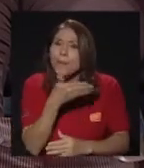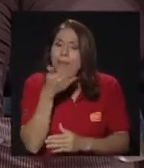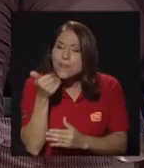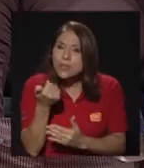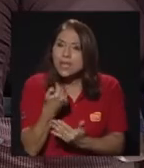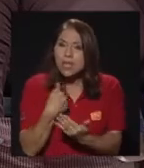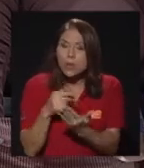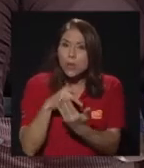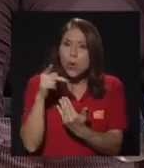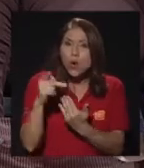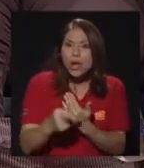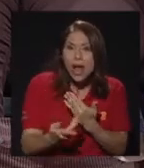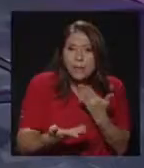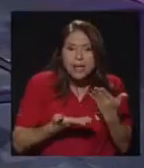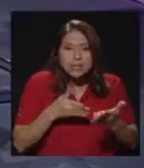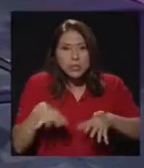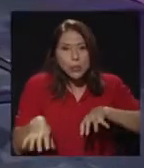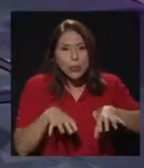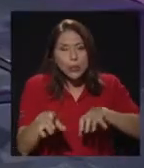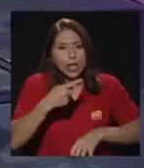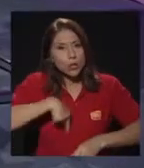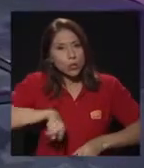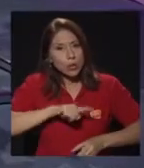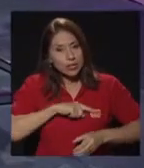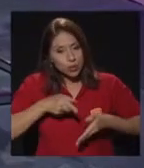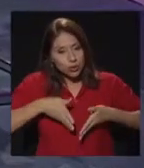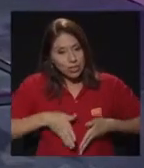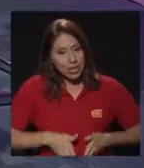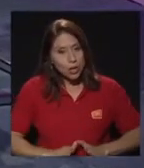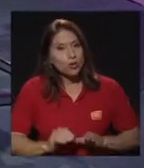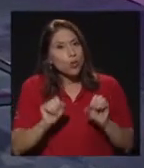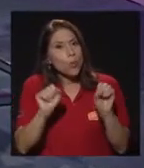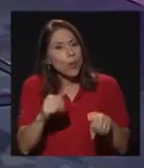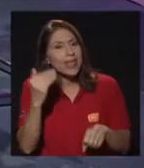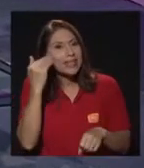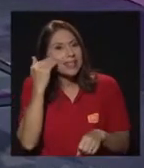donde nuestros niños puedan saber lo que su familia les está